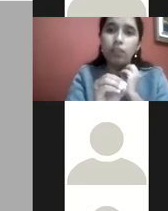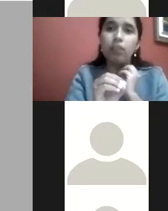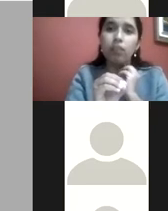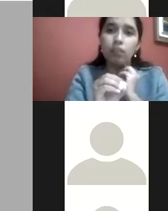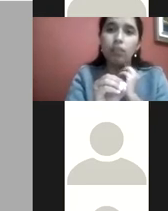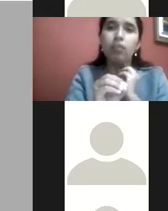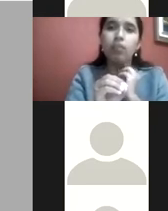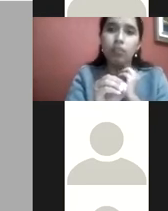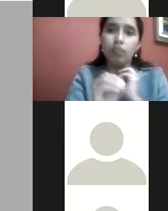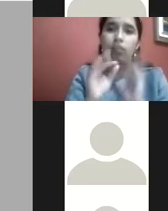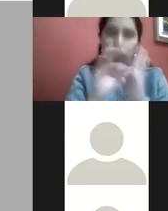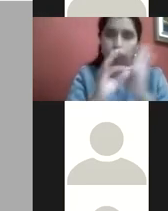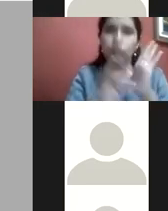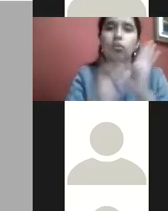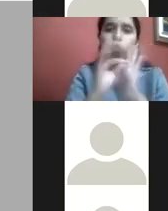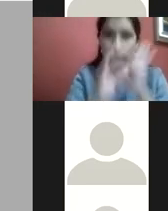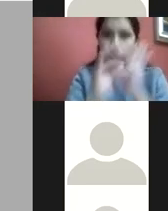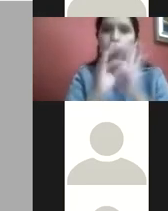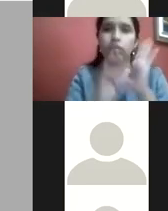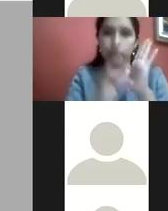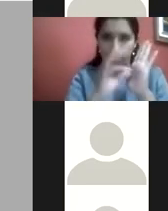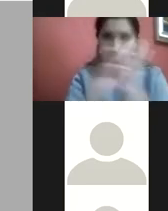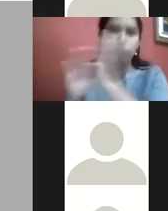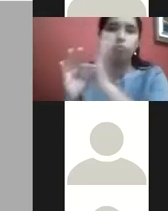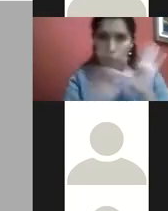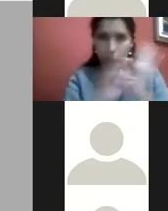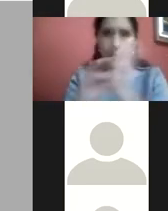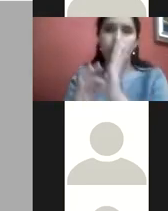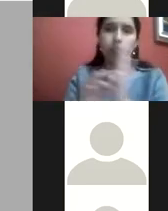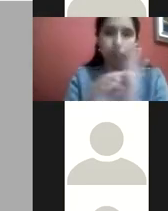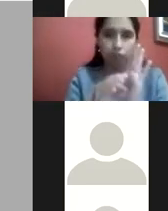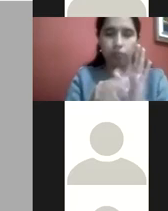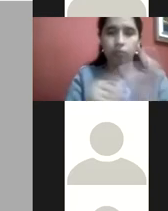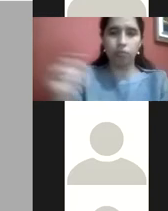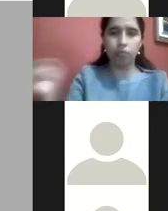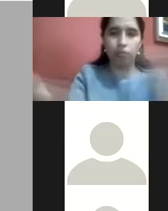Signo negativo y este va a pasar con signo positivo.